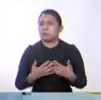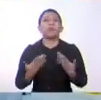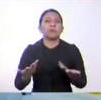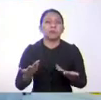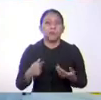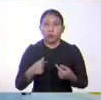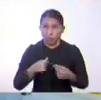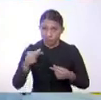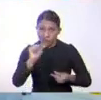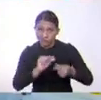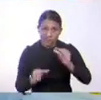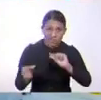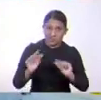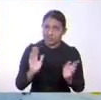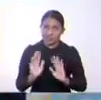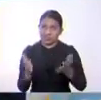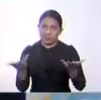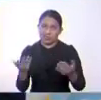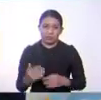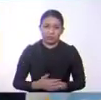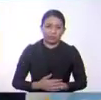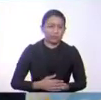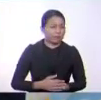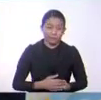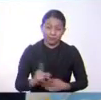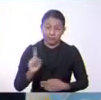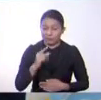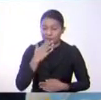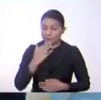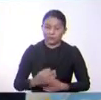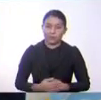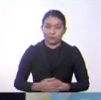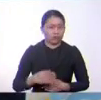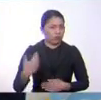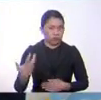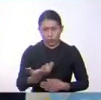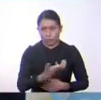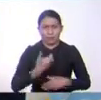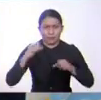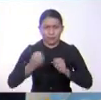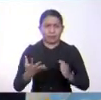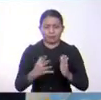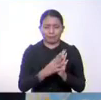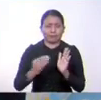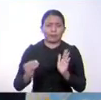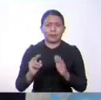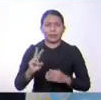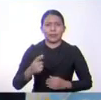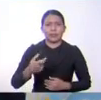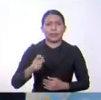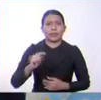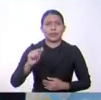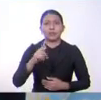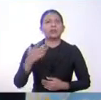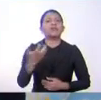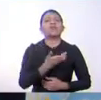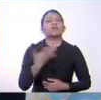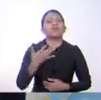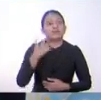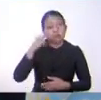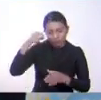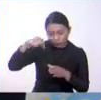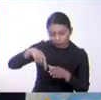un científico. Pues no es cierto. Todos podemos hacer clonación vegetal. La hacemos al sembrar, por